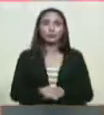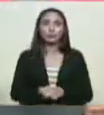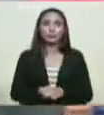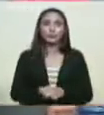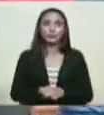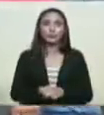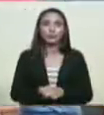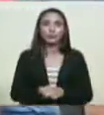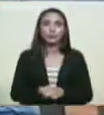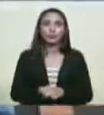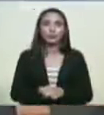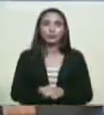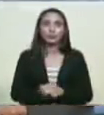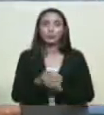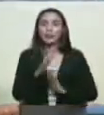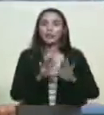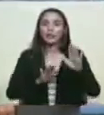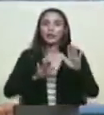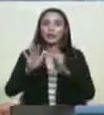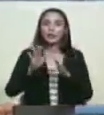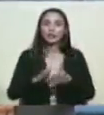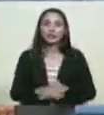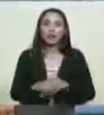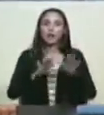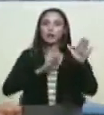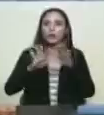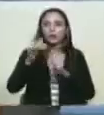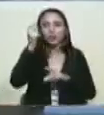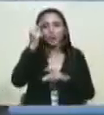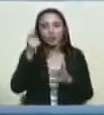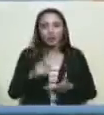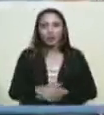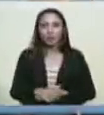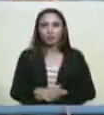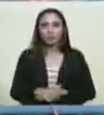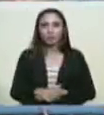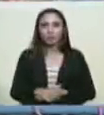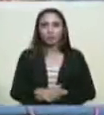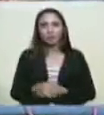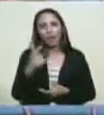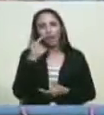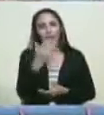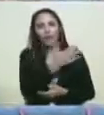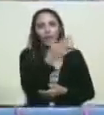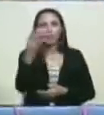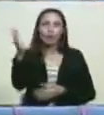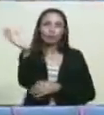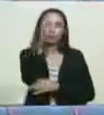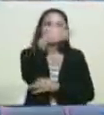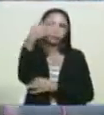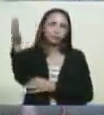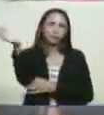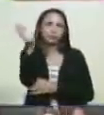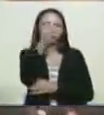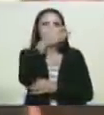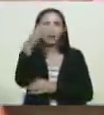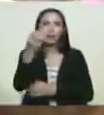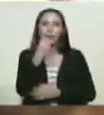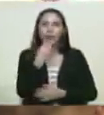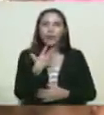15 días nada más nos quedan. Qué bellas se ven esas banderas, mira. Las